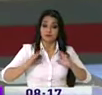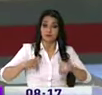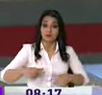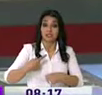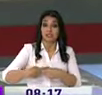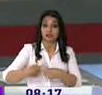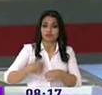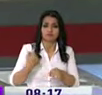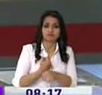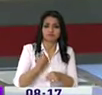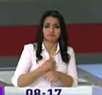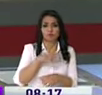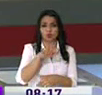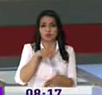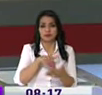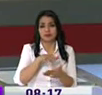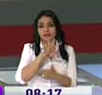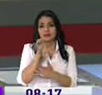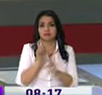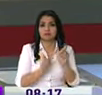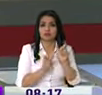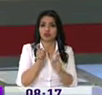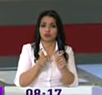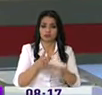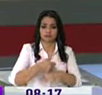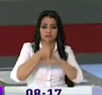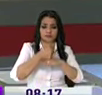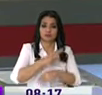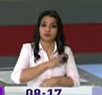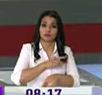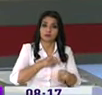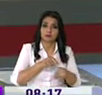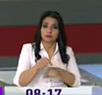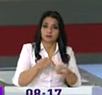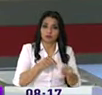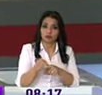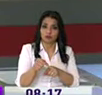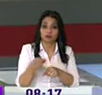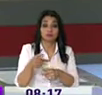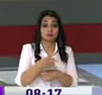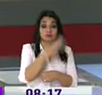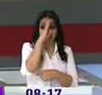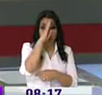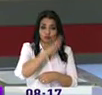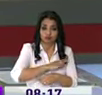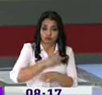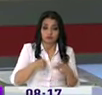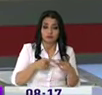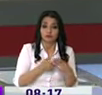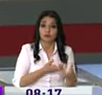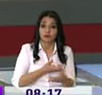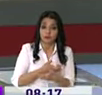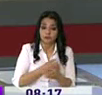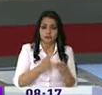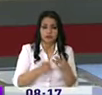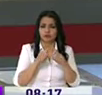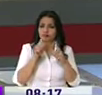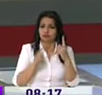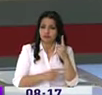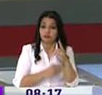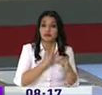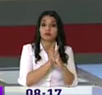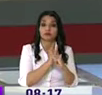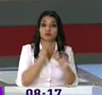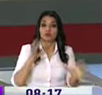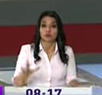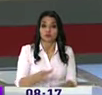de 4.500 personas de la Agencia Metropolitana de Tránsito, Policía Metropolitana, Cuerpo de Bomberos, entre otros. Ellos